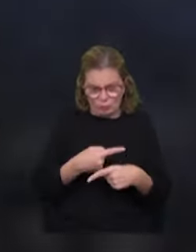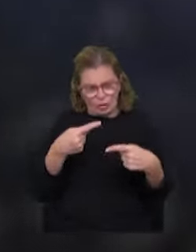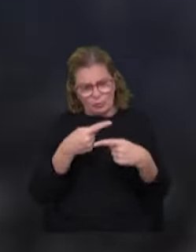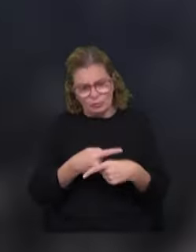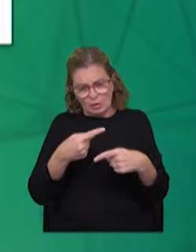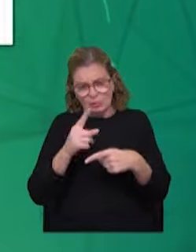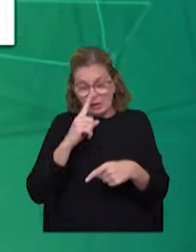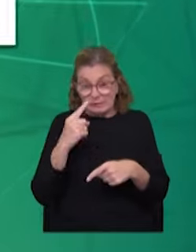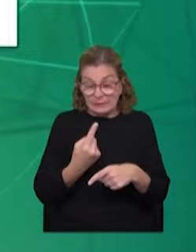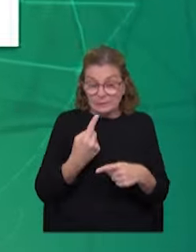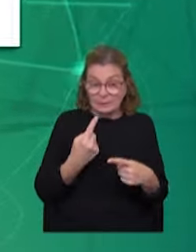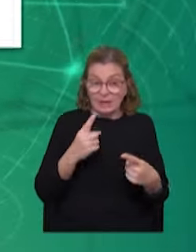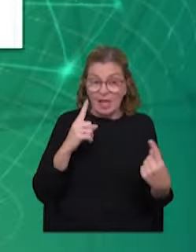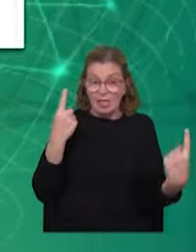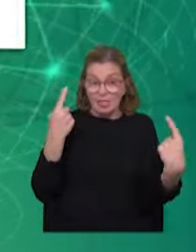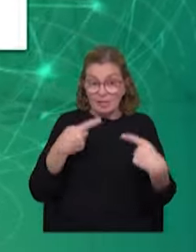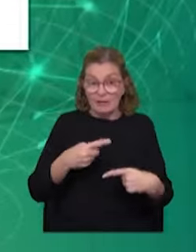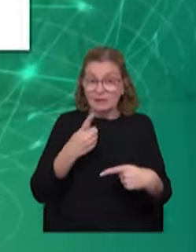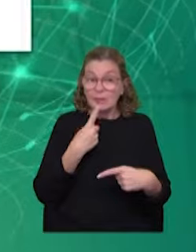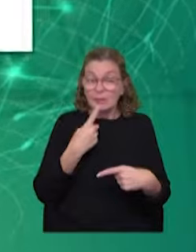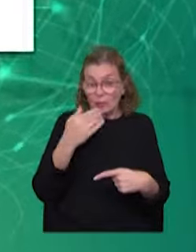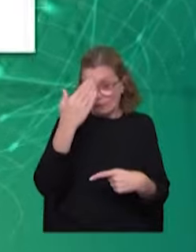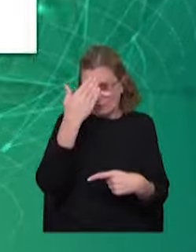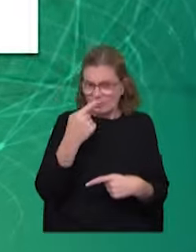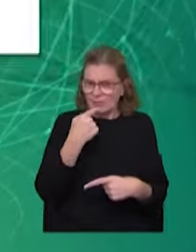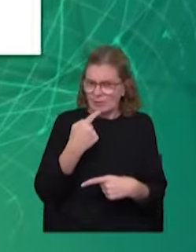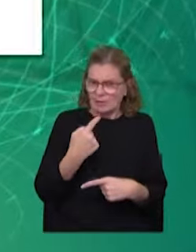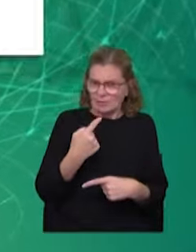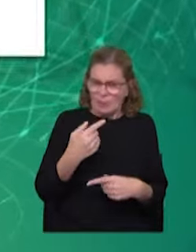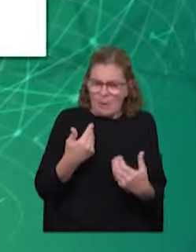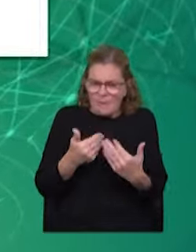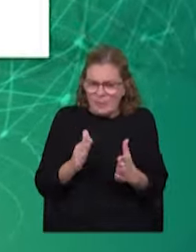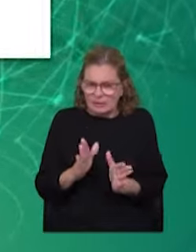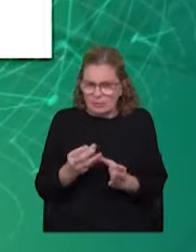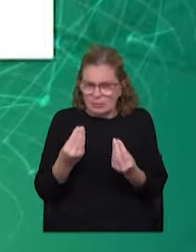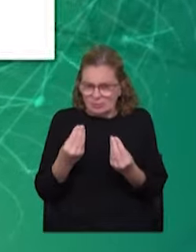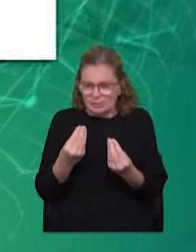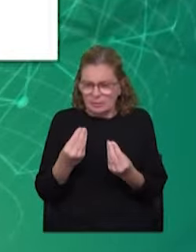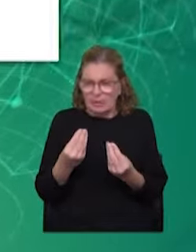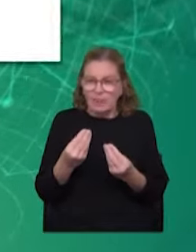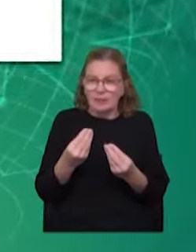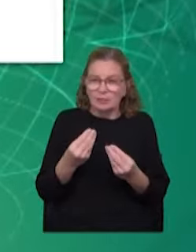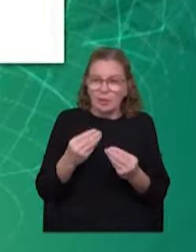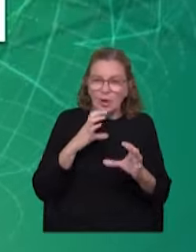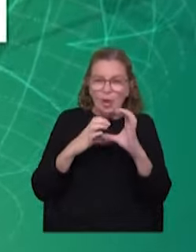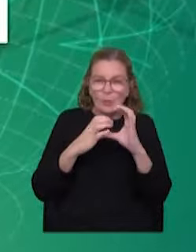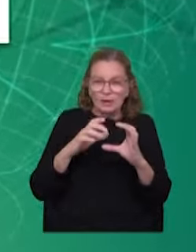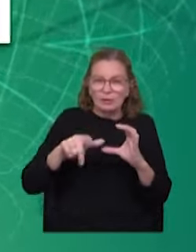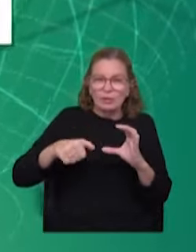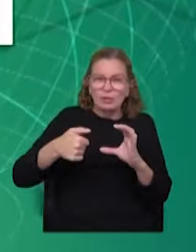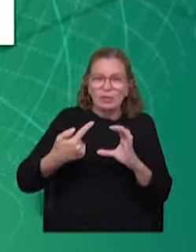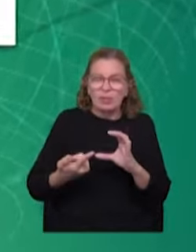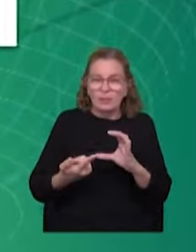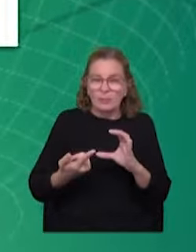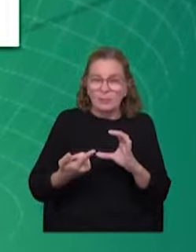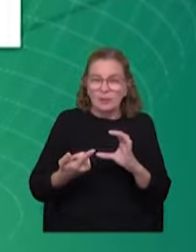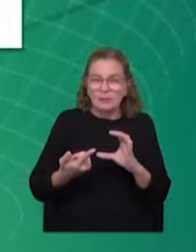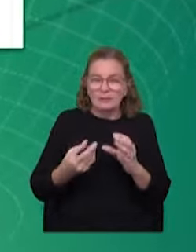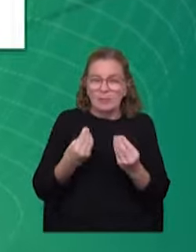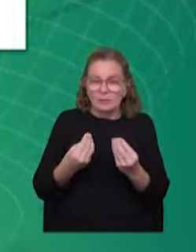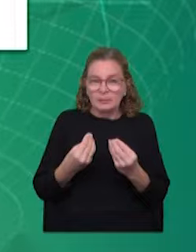rápidamente el debate político cuestionando desde el frente amplio El proceder inicial del oficialismo y la comunicación que posteriormente hizo sobre el